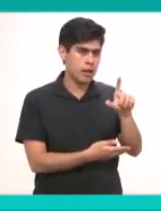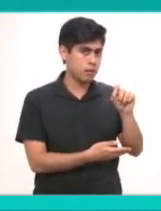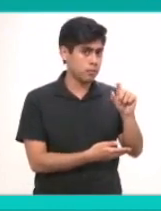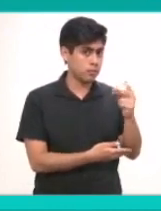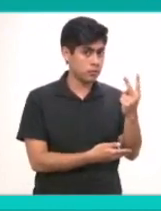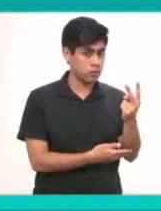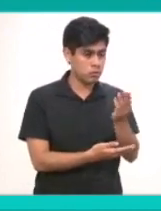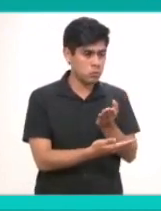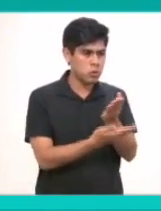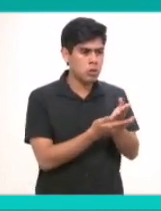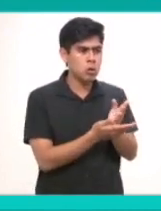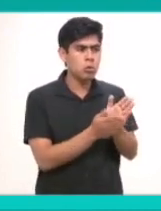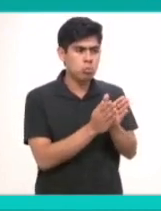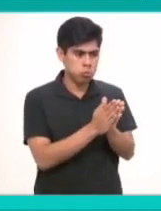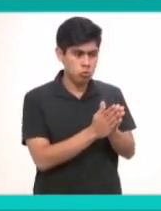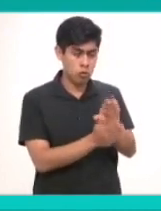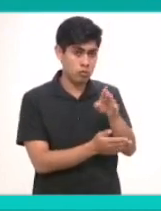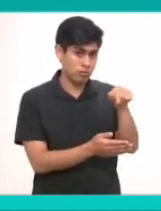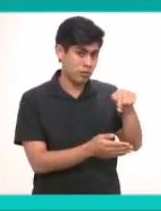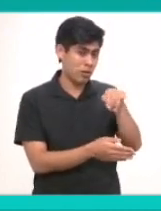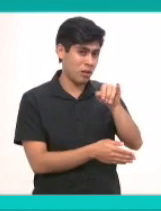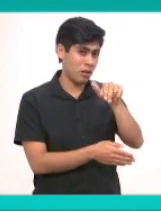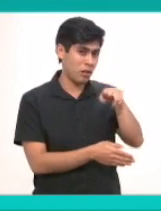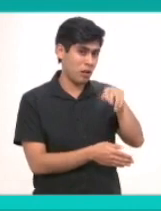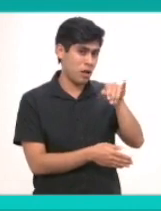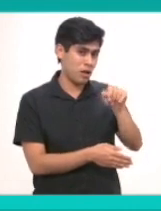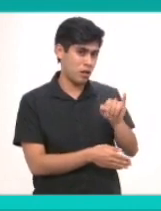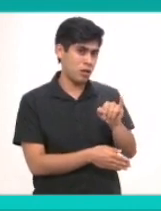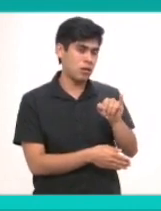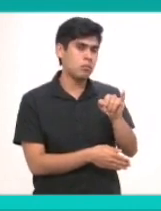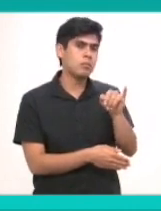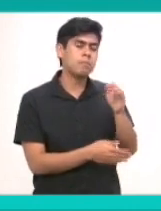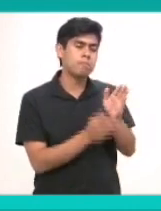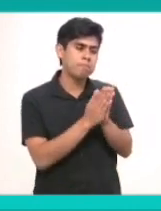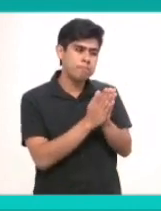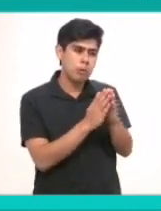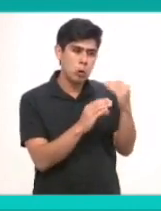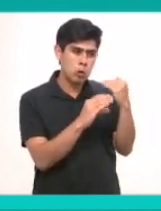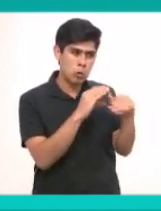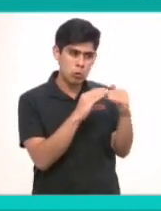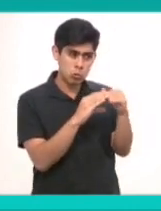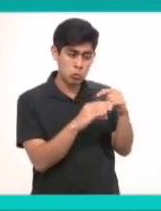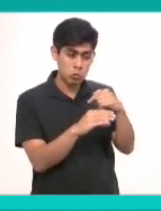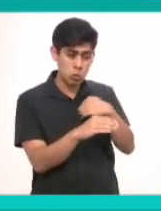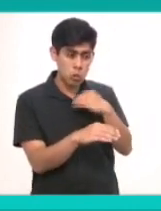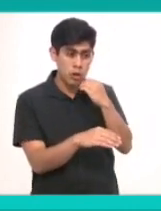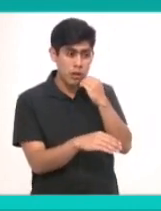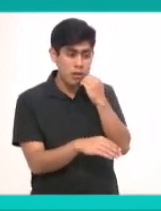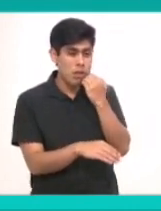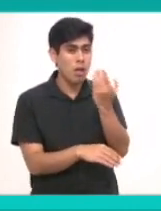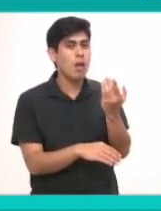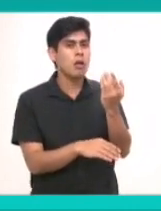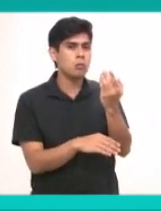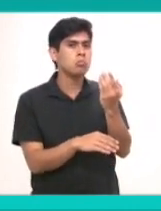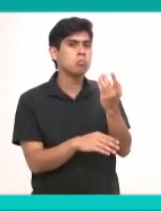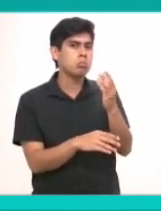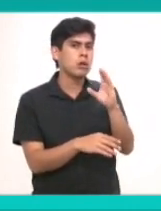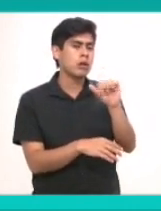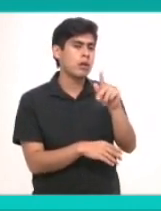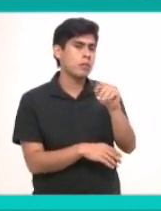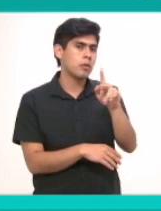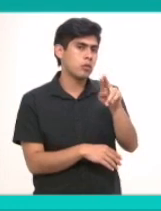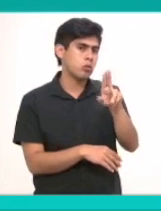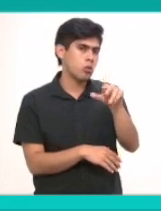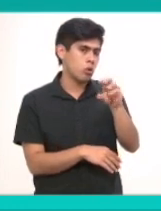Nacional de transparencia un vínculo electrónico donde pudiera observar los episodios de la serie nuestra lucha